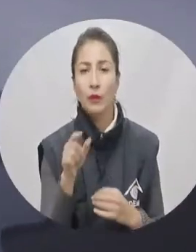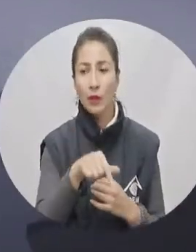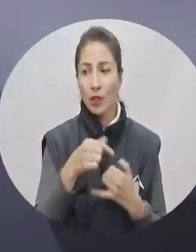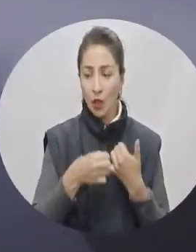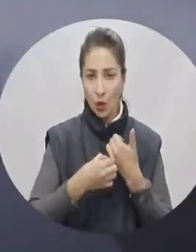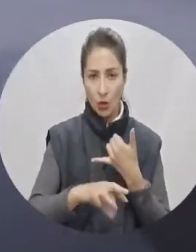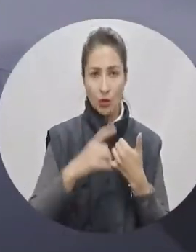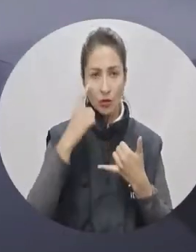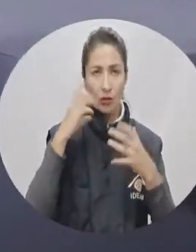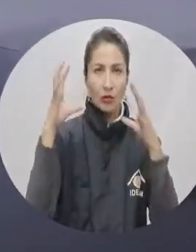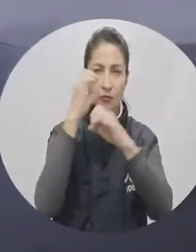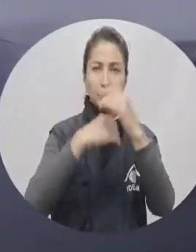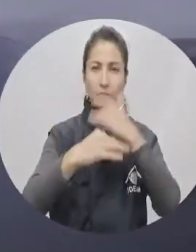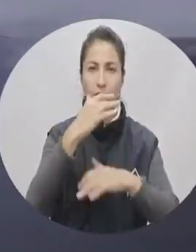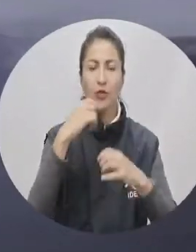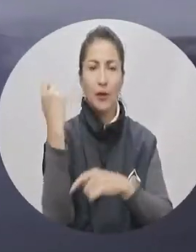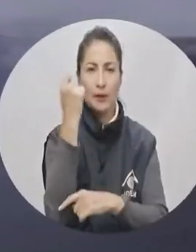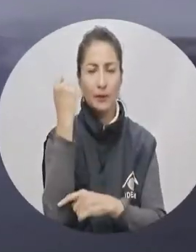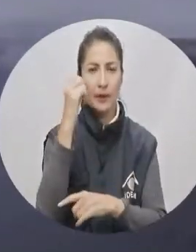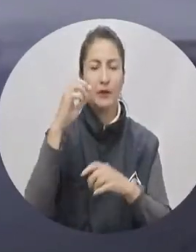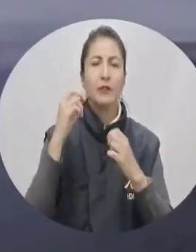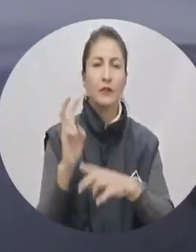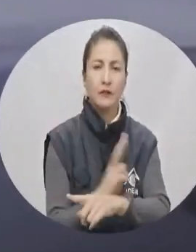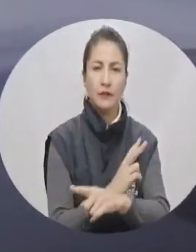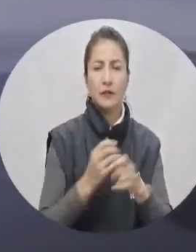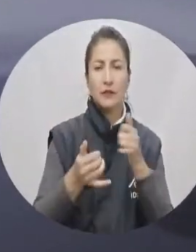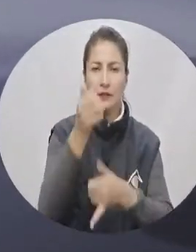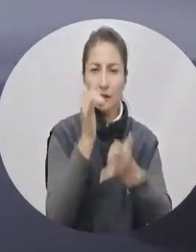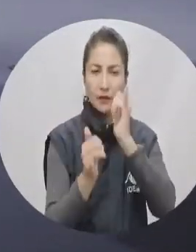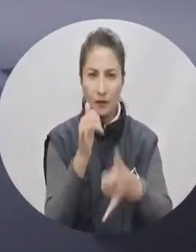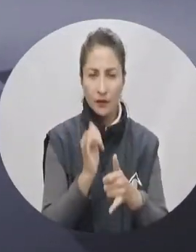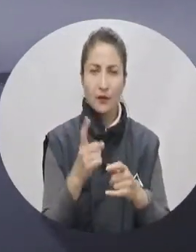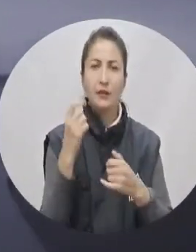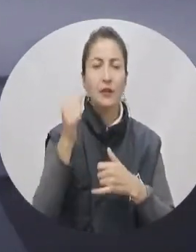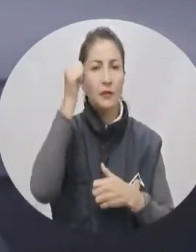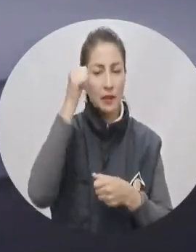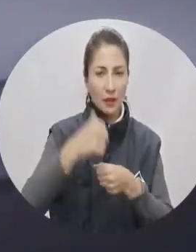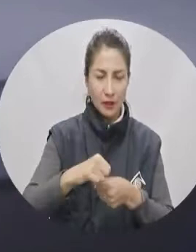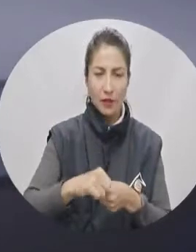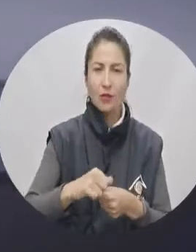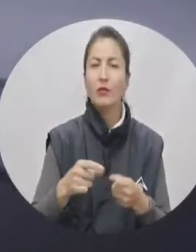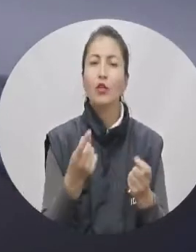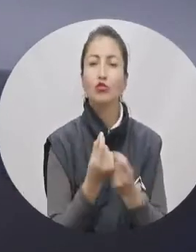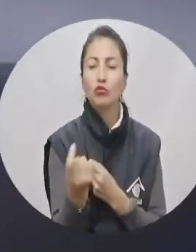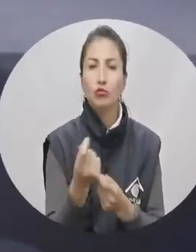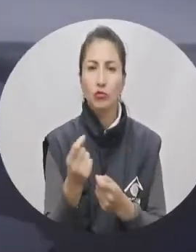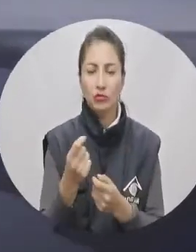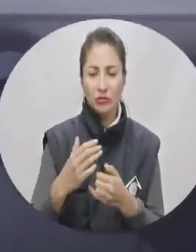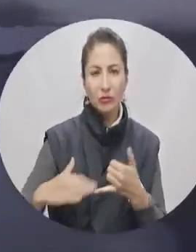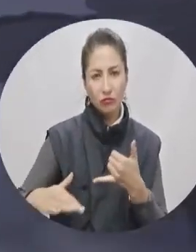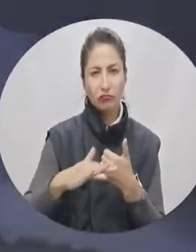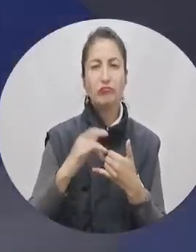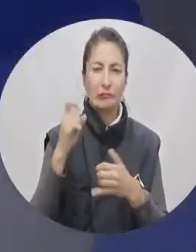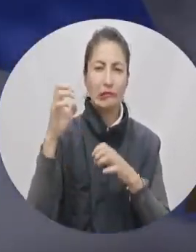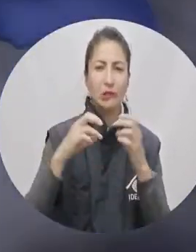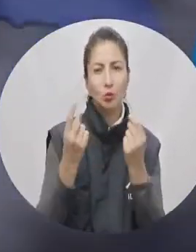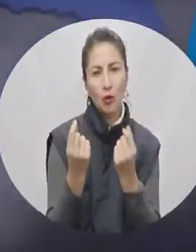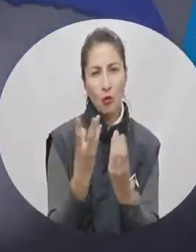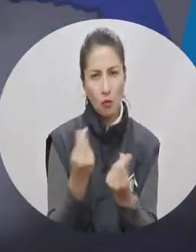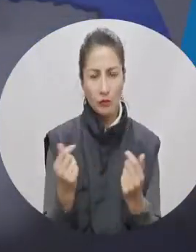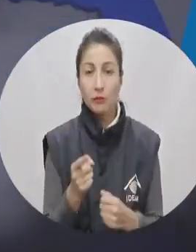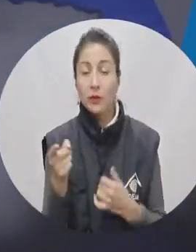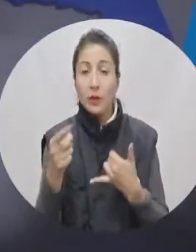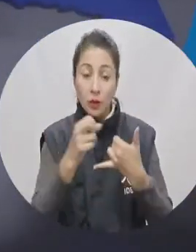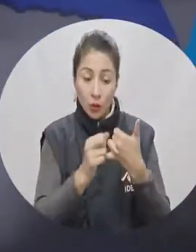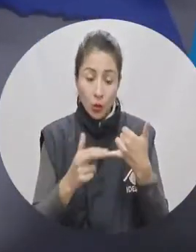la nubosidad, pero caerán lluvias en el Meta, Vichada, Casanare y en sectores de Arauca y hacia el Piedemonte con menor intensidad. Para